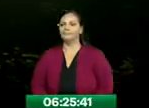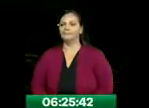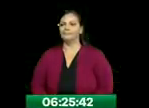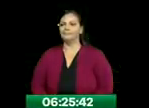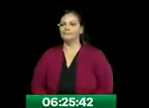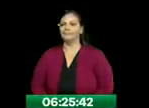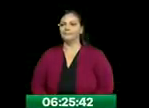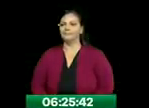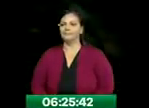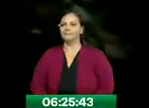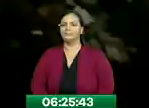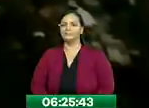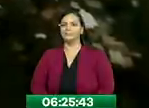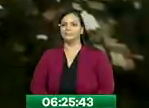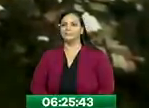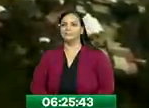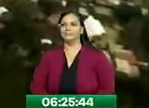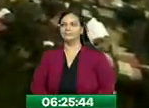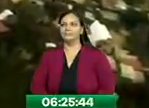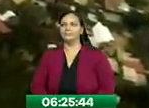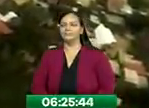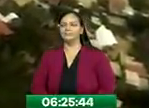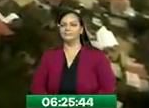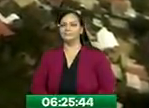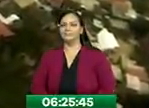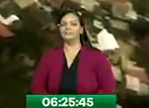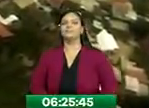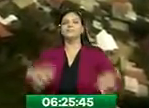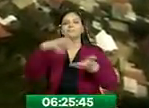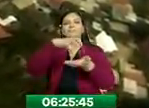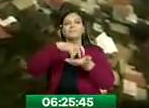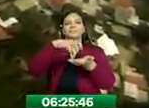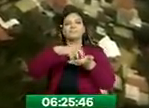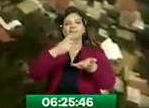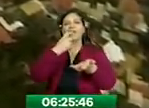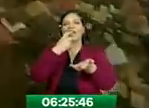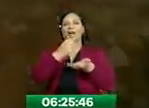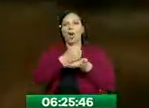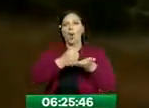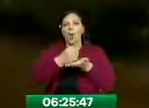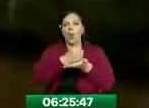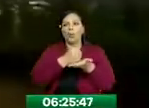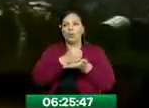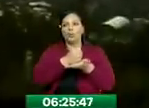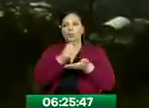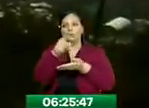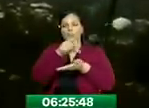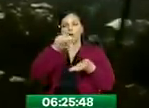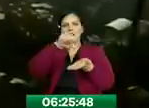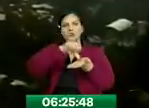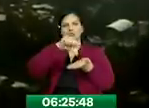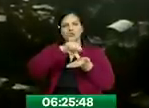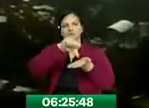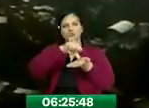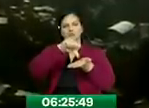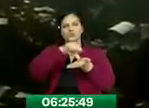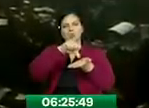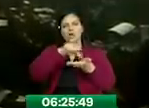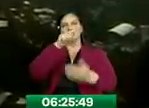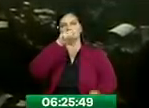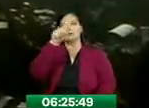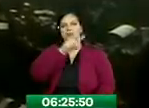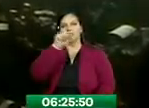Enclavada en la montaña de la parte sur oriental de la provincia de El Oro, se halla una de las ciudades más antiguas del Ecuador,